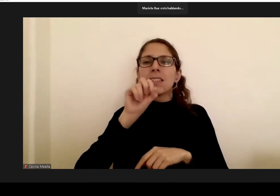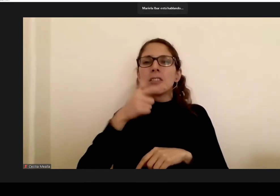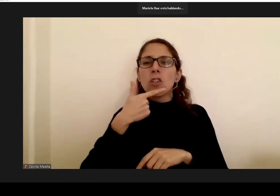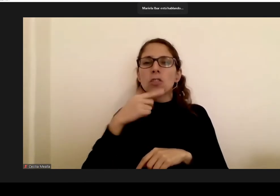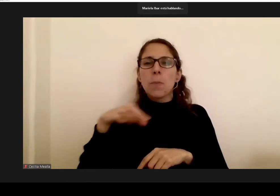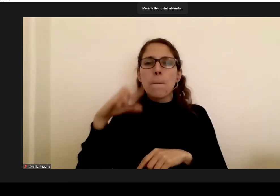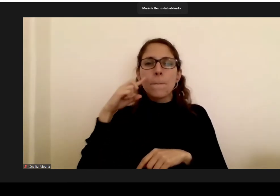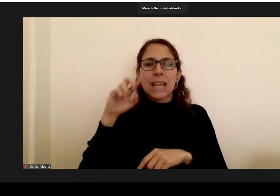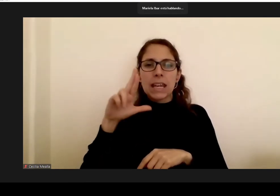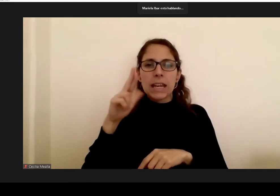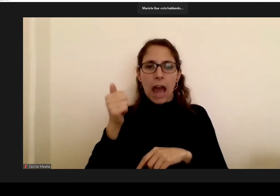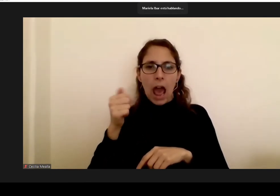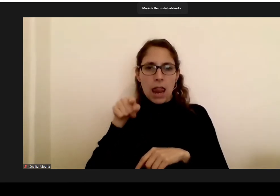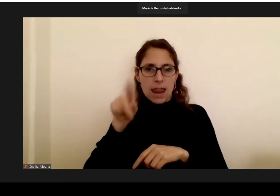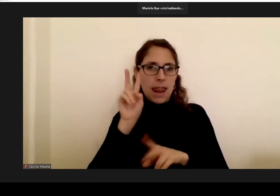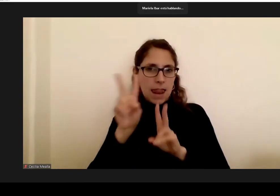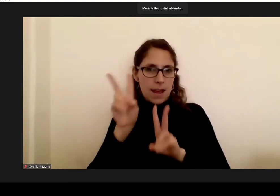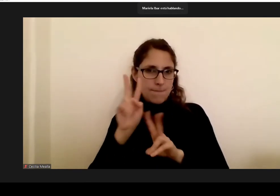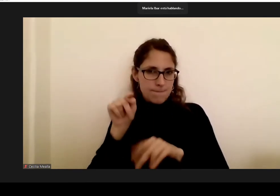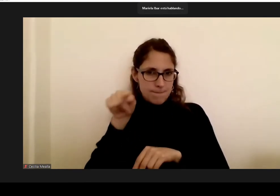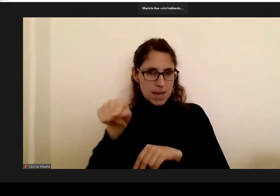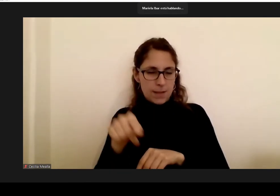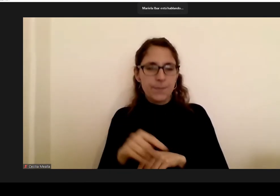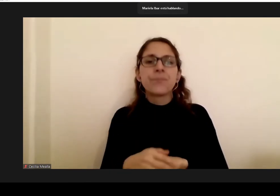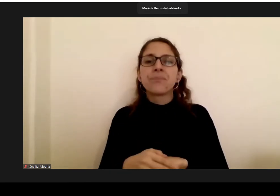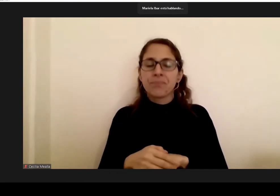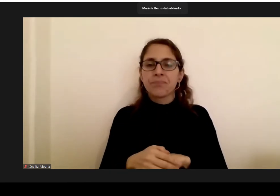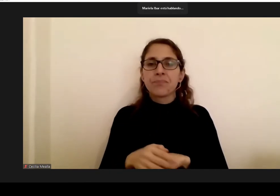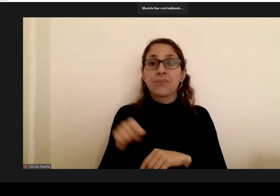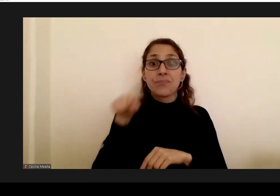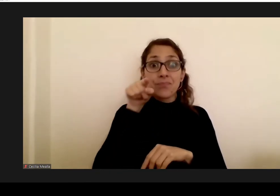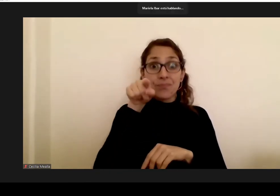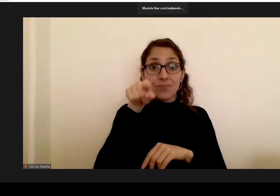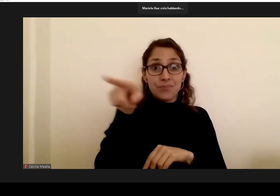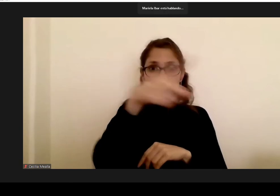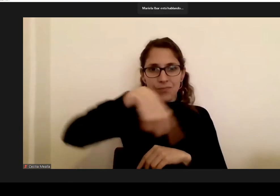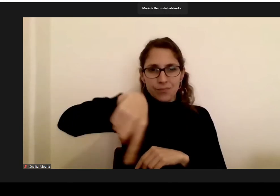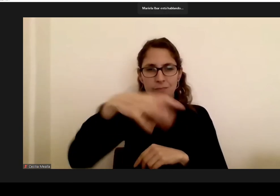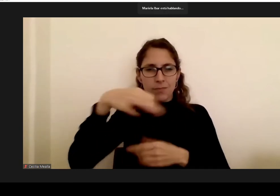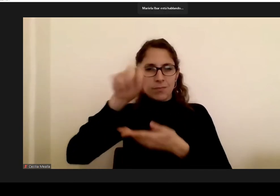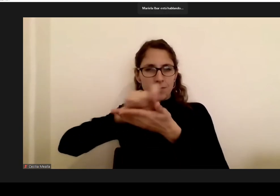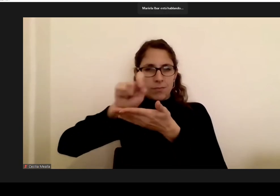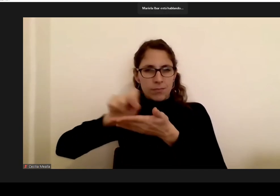Entonces, en la foto 15 ustedes tienen que poner, es una